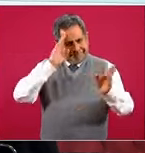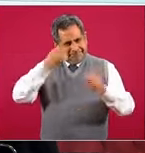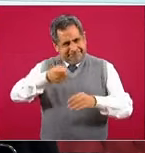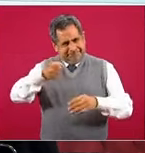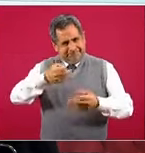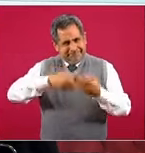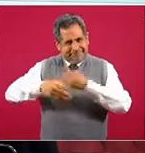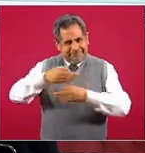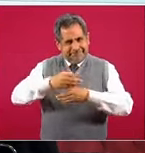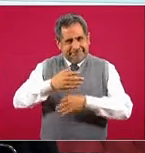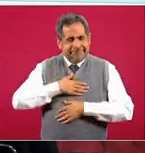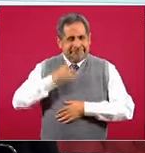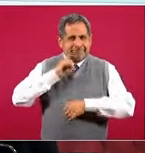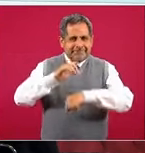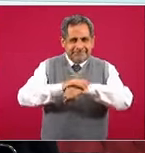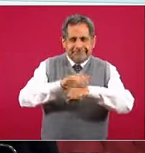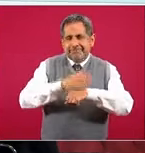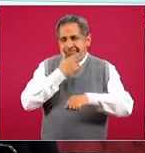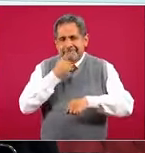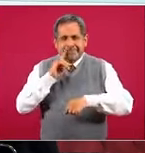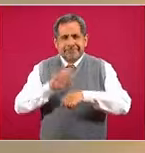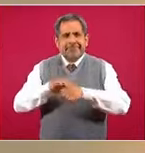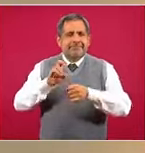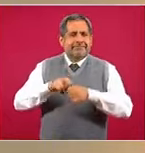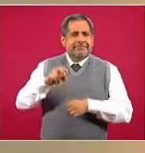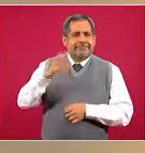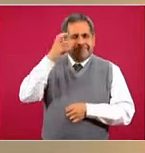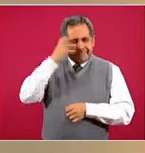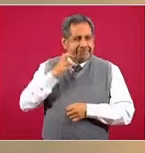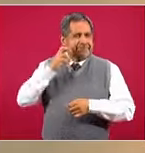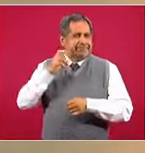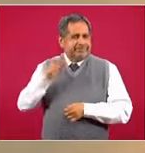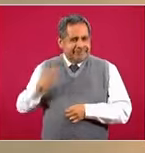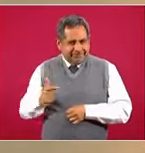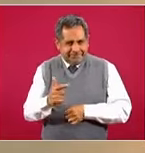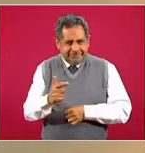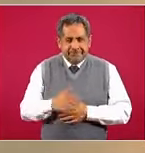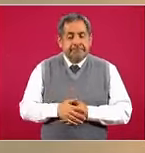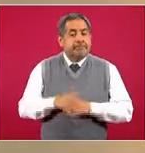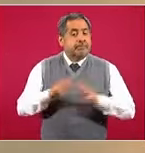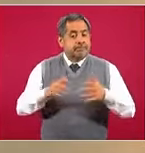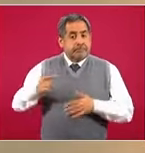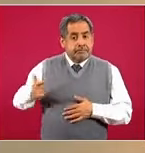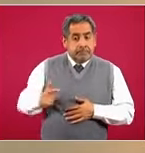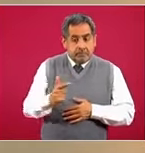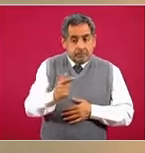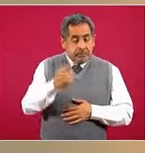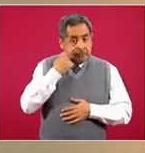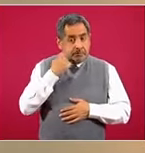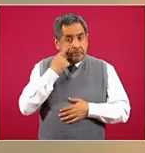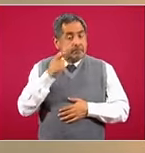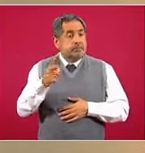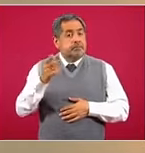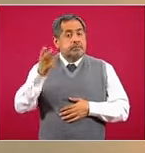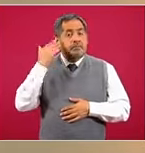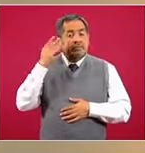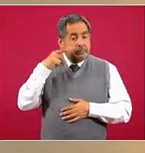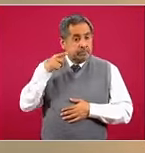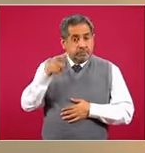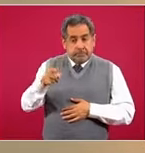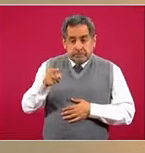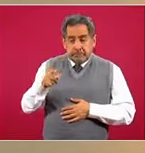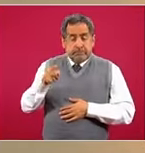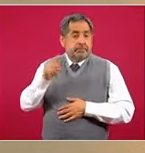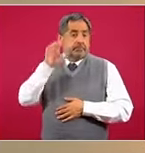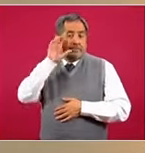a todas mis amigas y amigos de León y de todo el estado de Guanajuato. El estado de Guanajuato, cuando transitó del